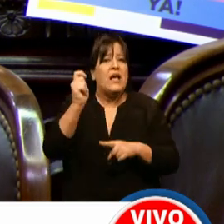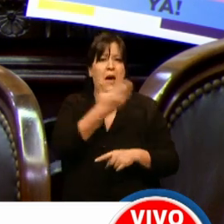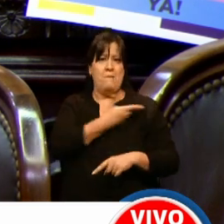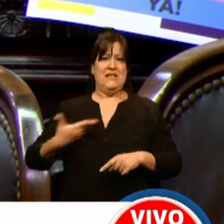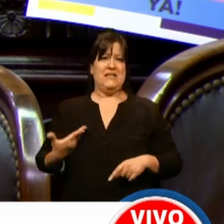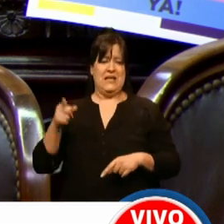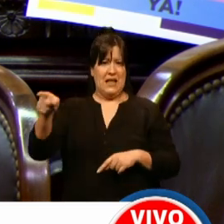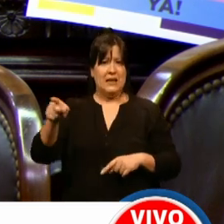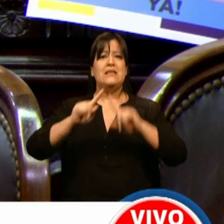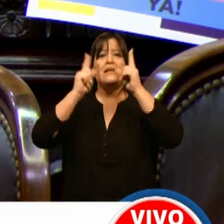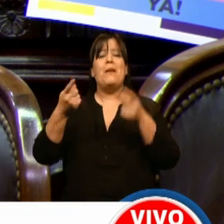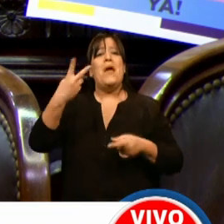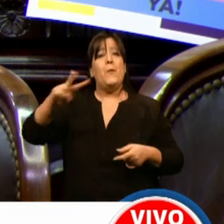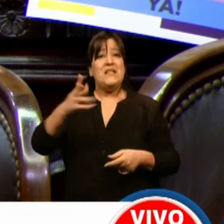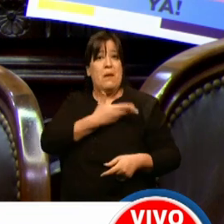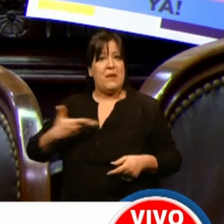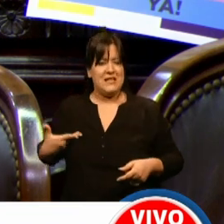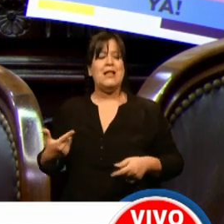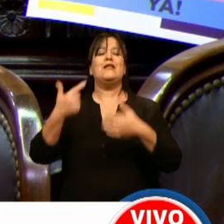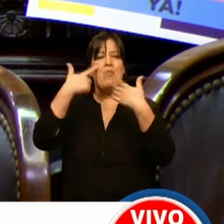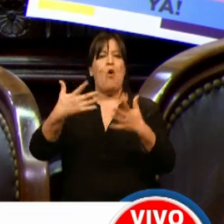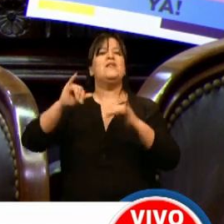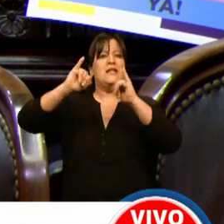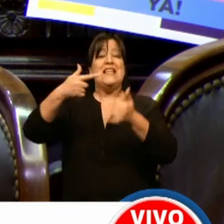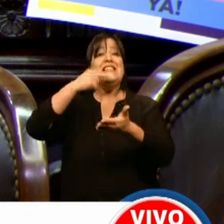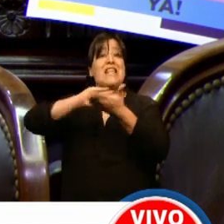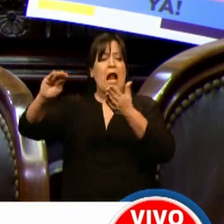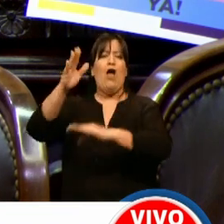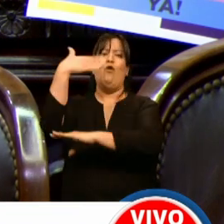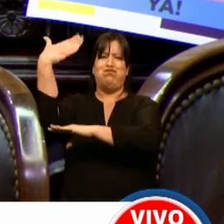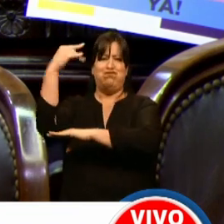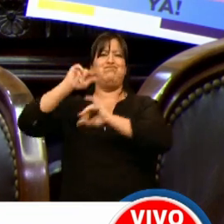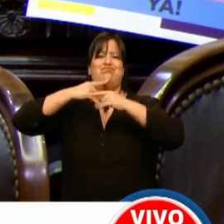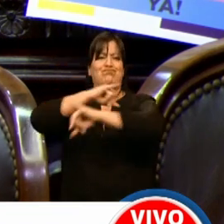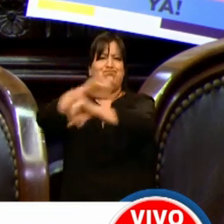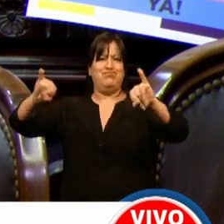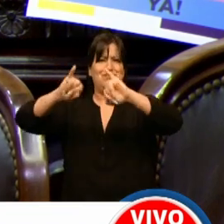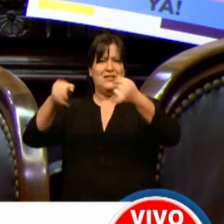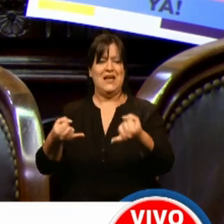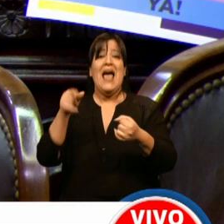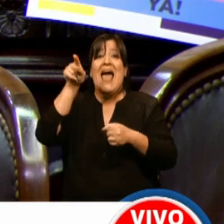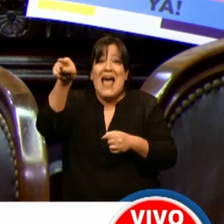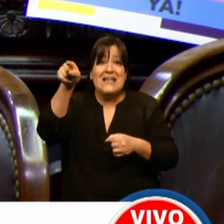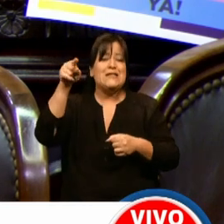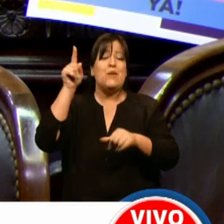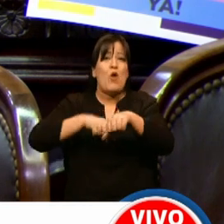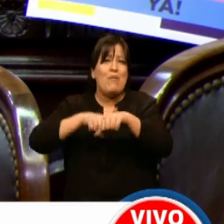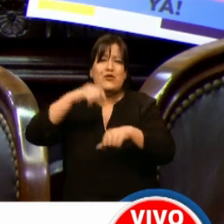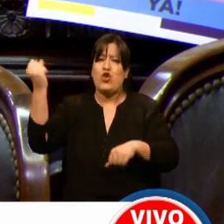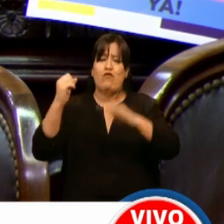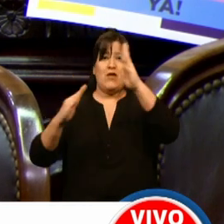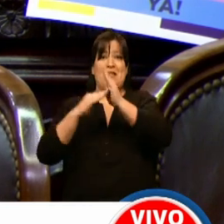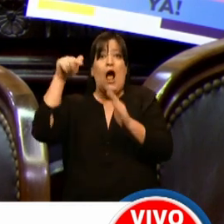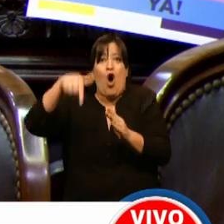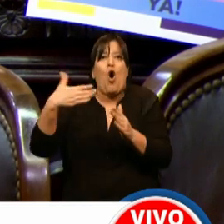de la nación y haber sido vicepresidenta en el senado este paso fue fundamental para que podamos hoy